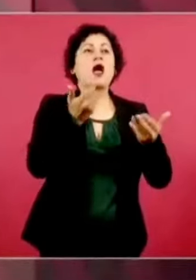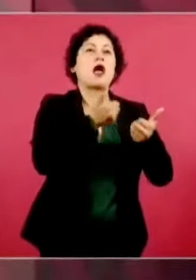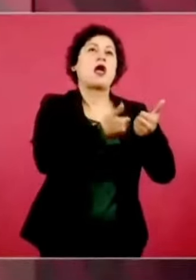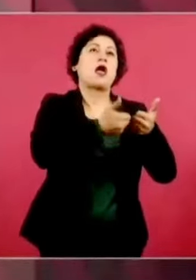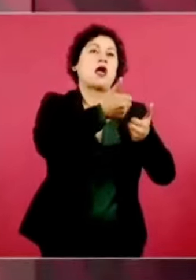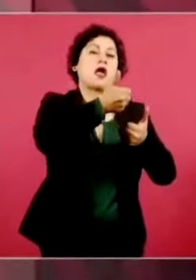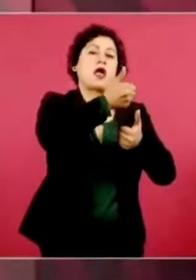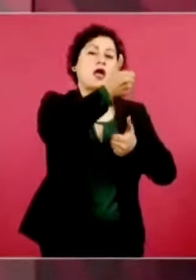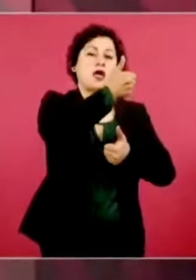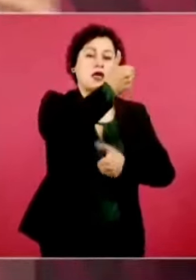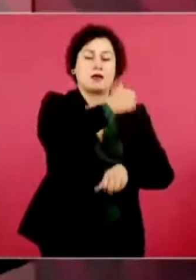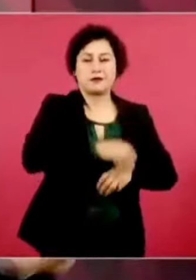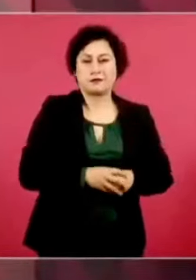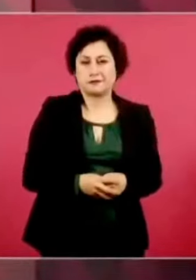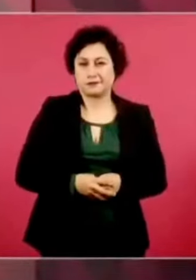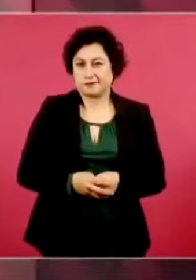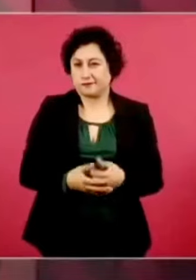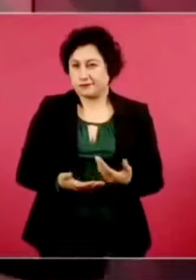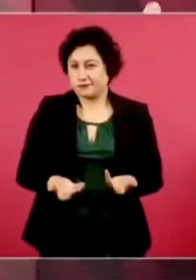Y